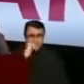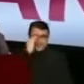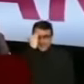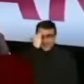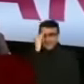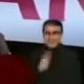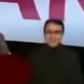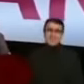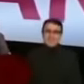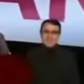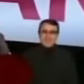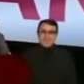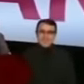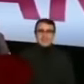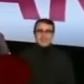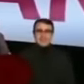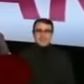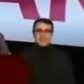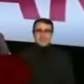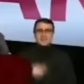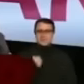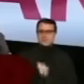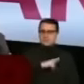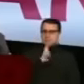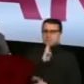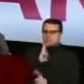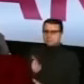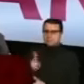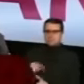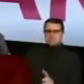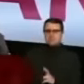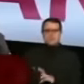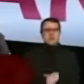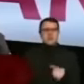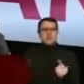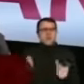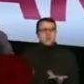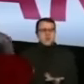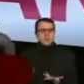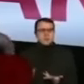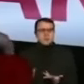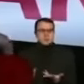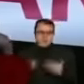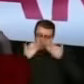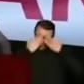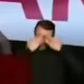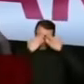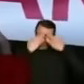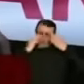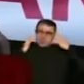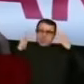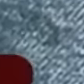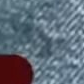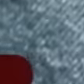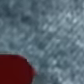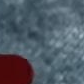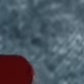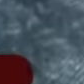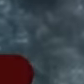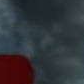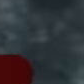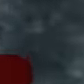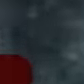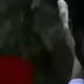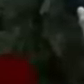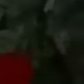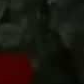Y lo único que podemos responder es con más democracia. Petro advirtió que existen